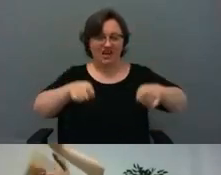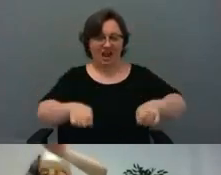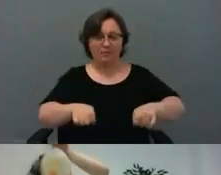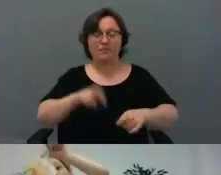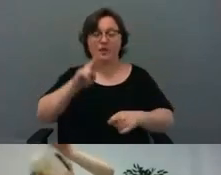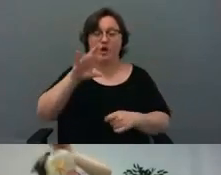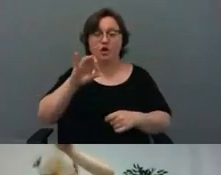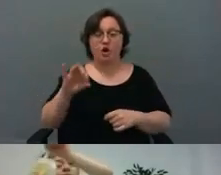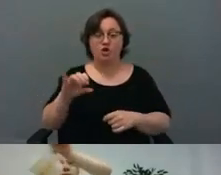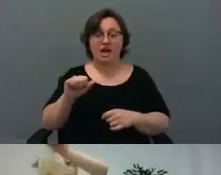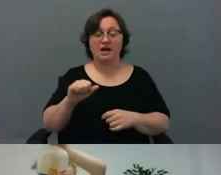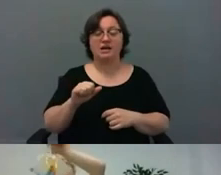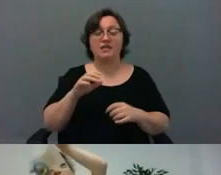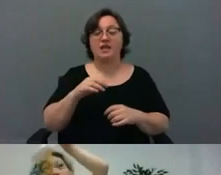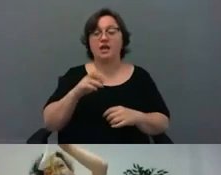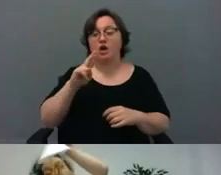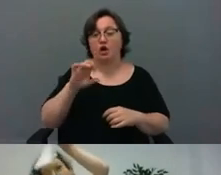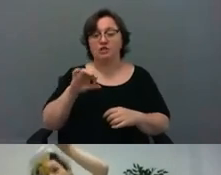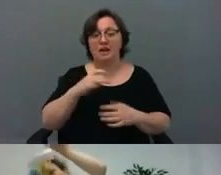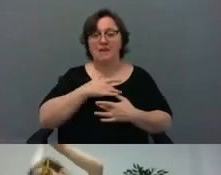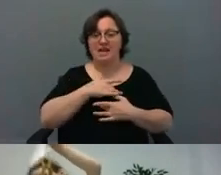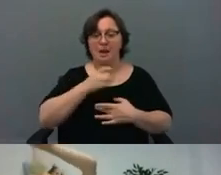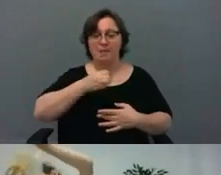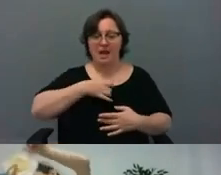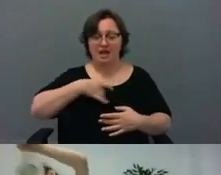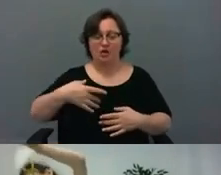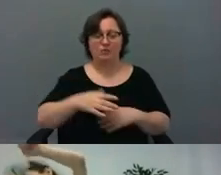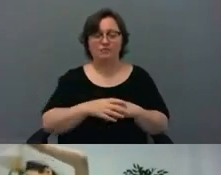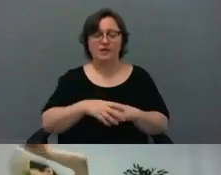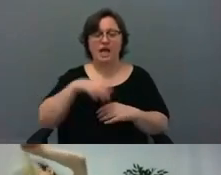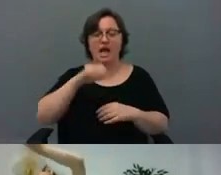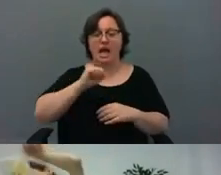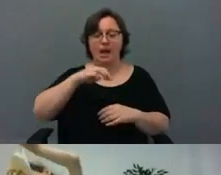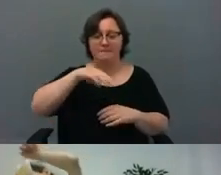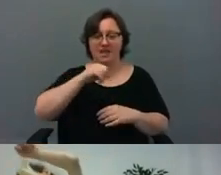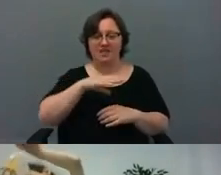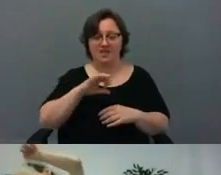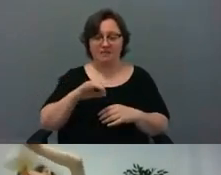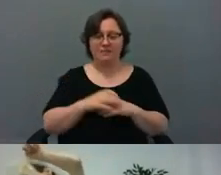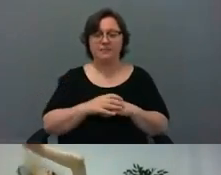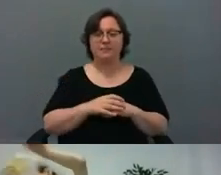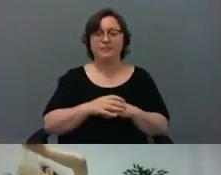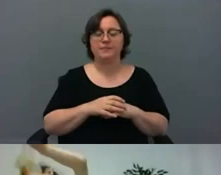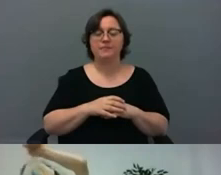de Amencer, Rosa María Blanco, nos indica que para diferenciar